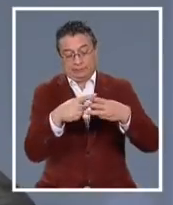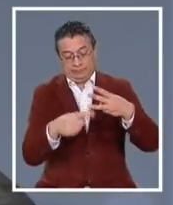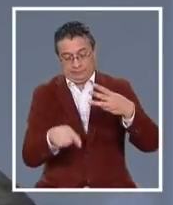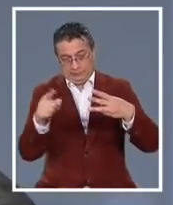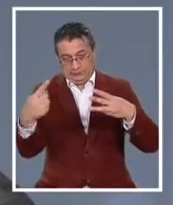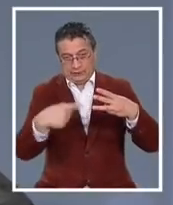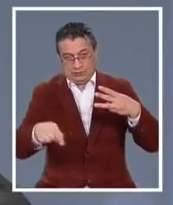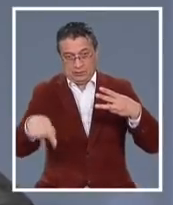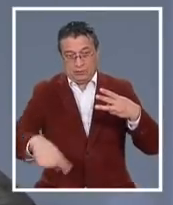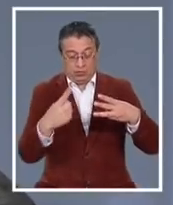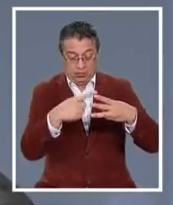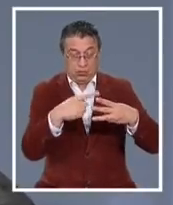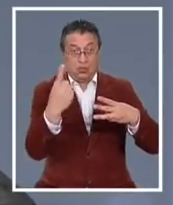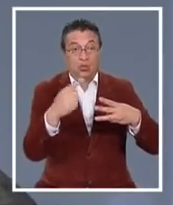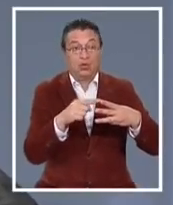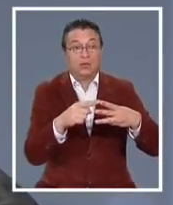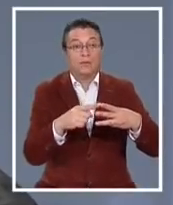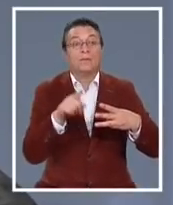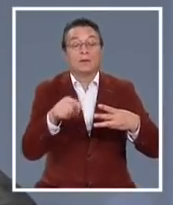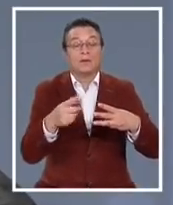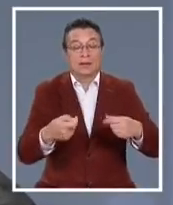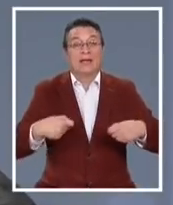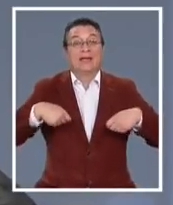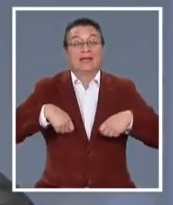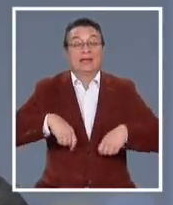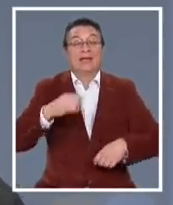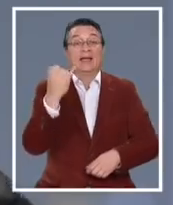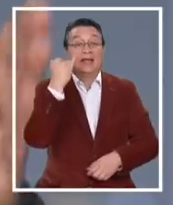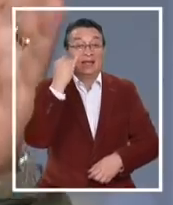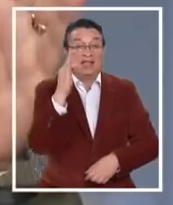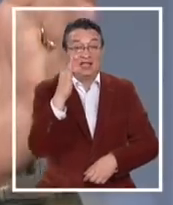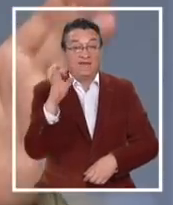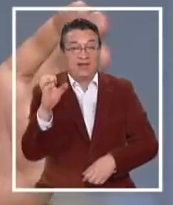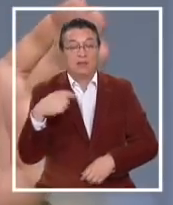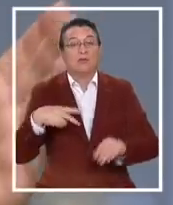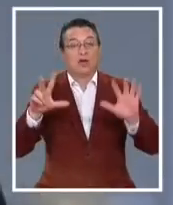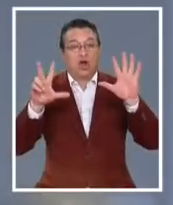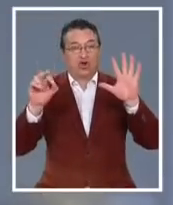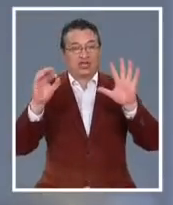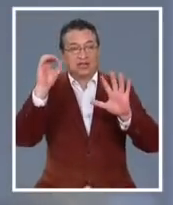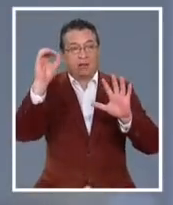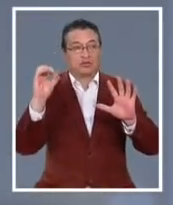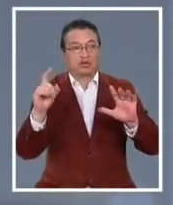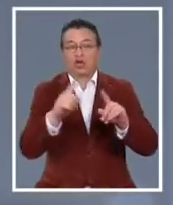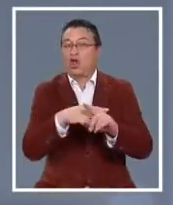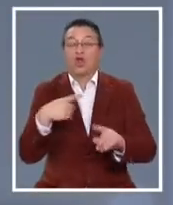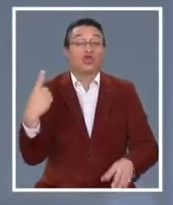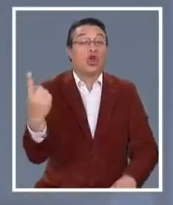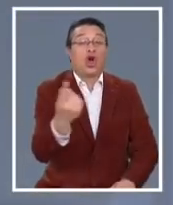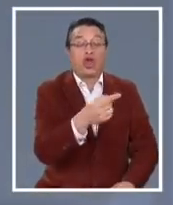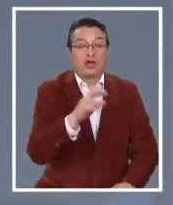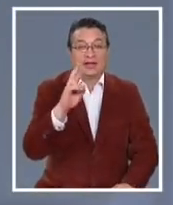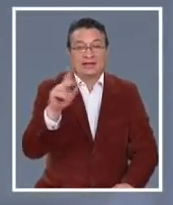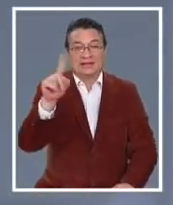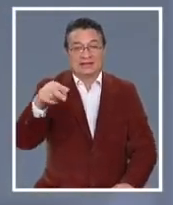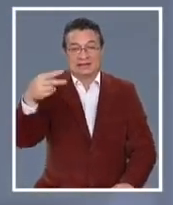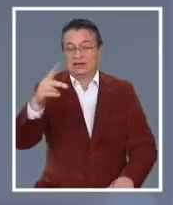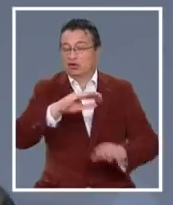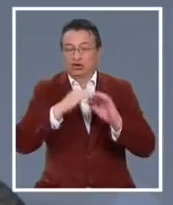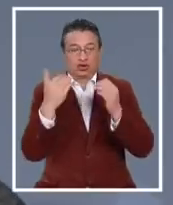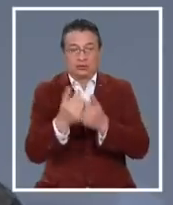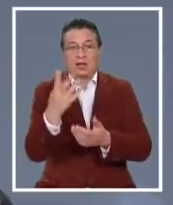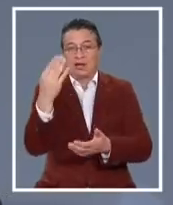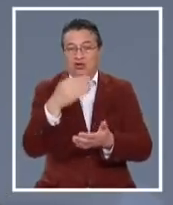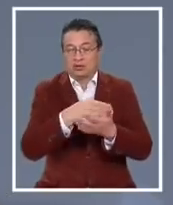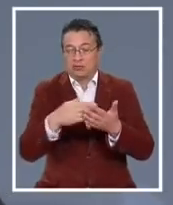semana. Uno, ingreso familiar de emergencia para el 80%, para todos los que están en el registro social de hogares,